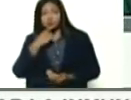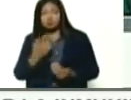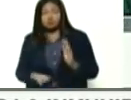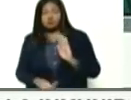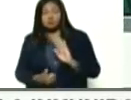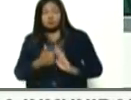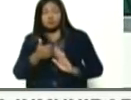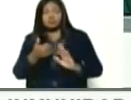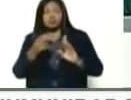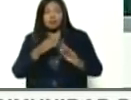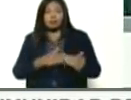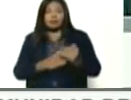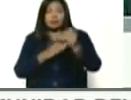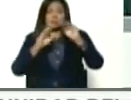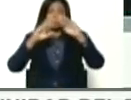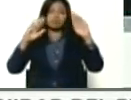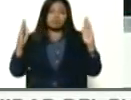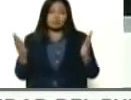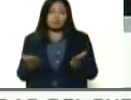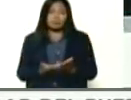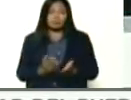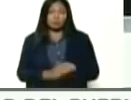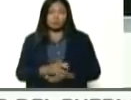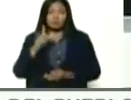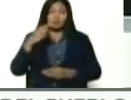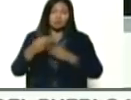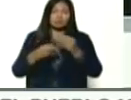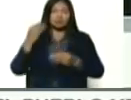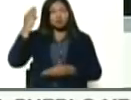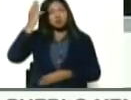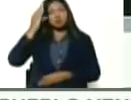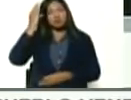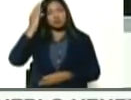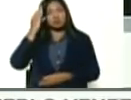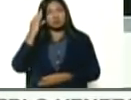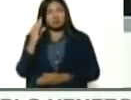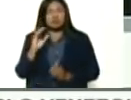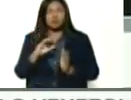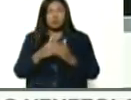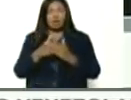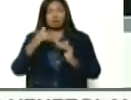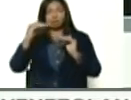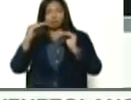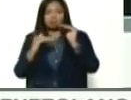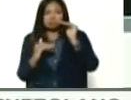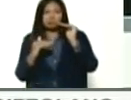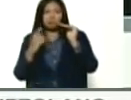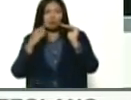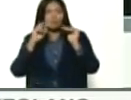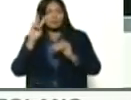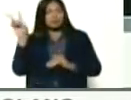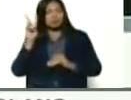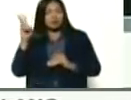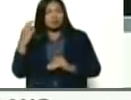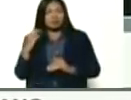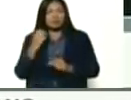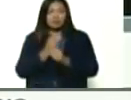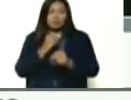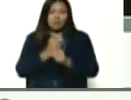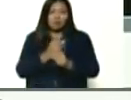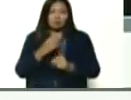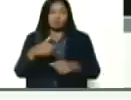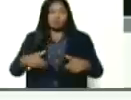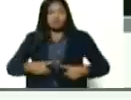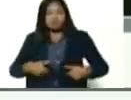líderes del mundo debemos tener conciencia escasez y desigualdad y venezuela- bueno trabajando intensamente